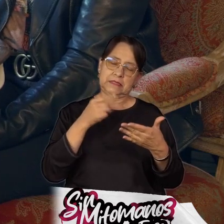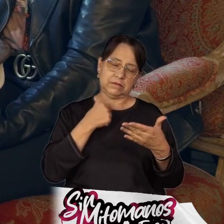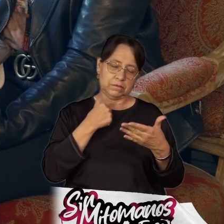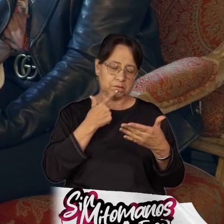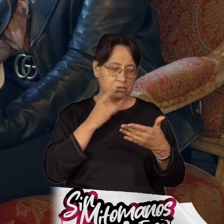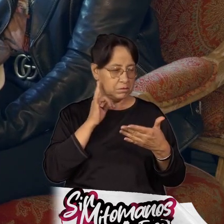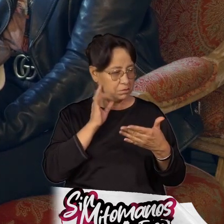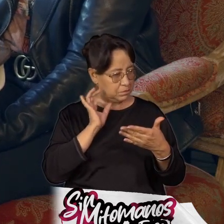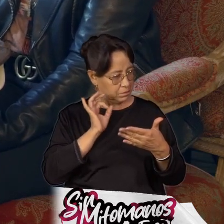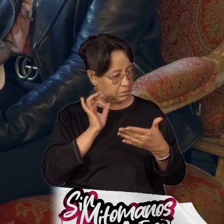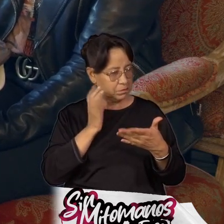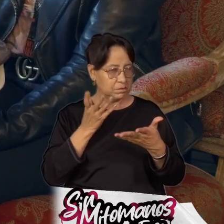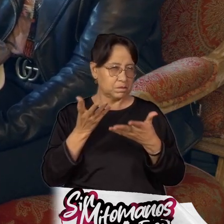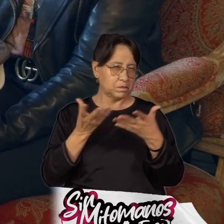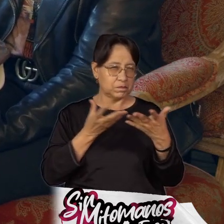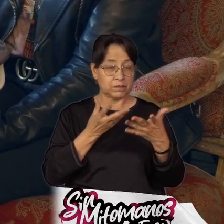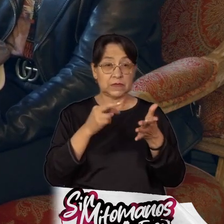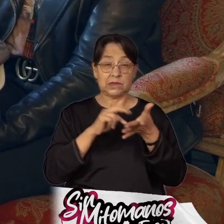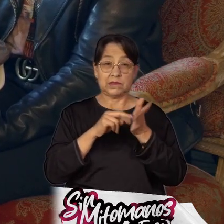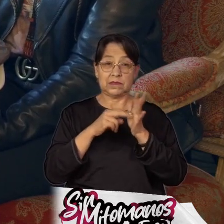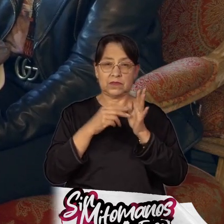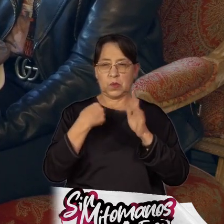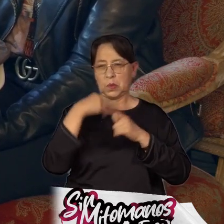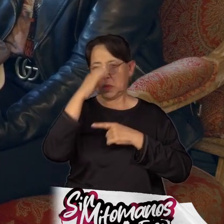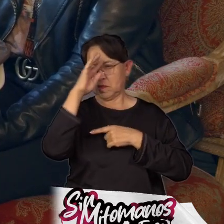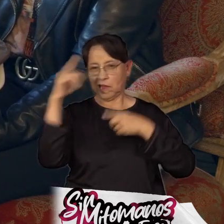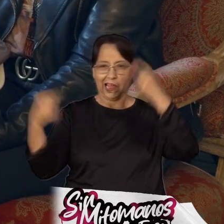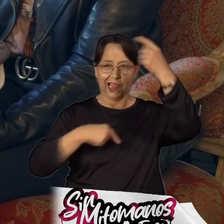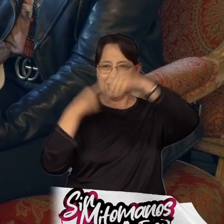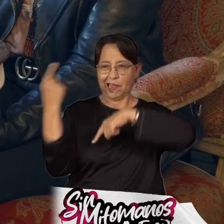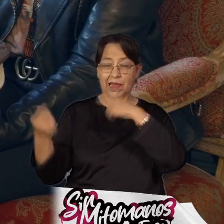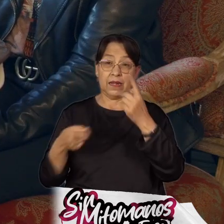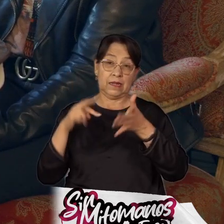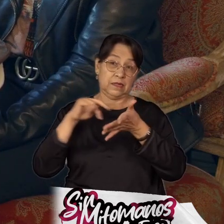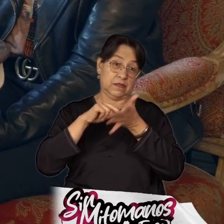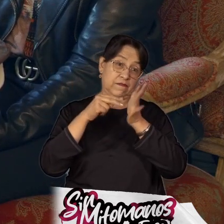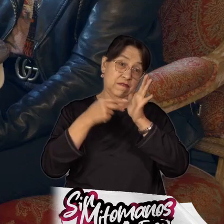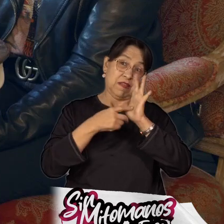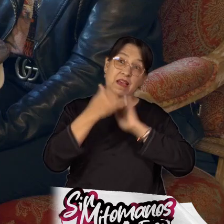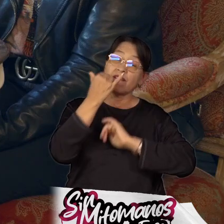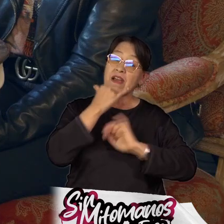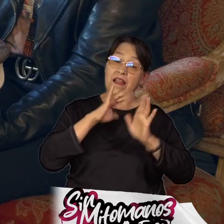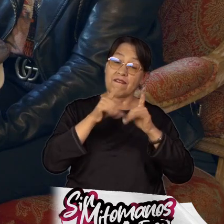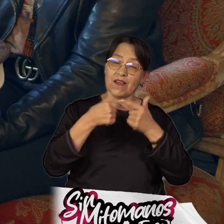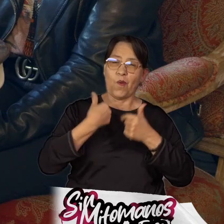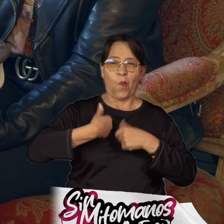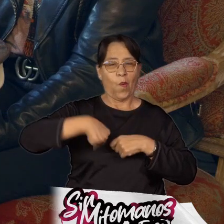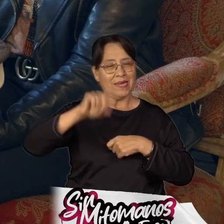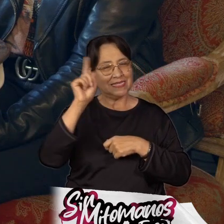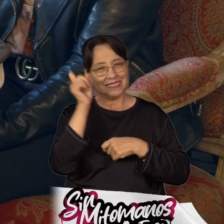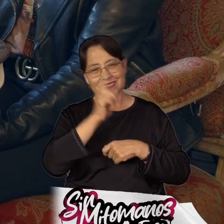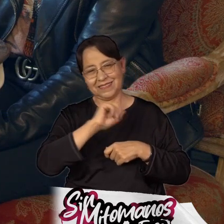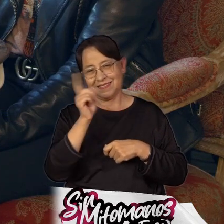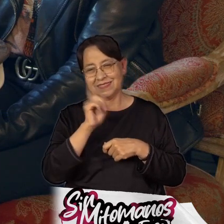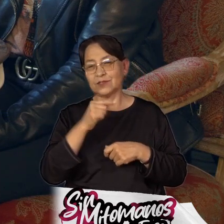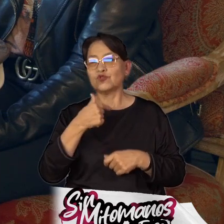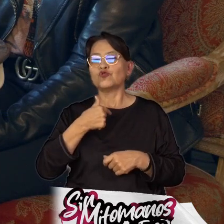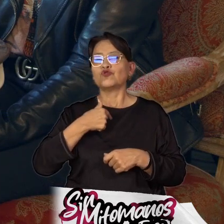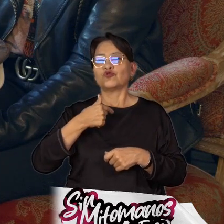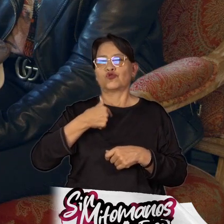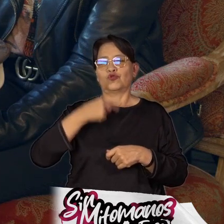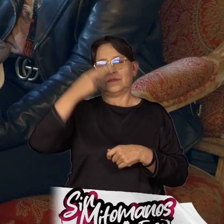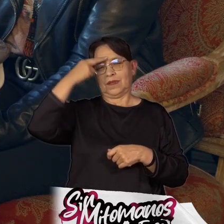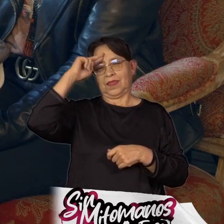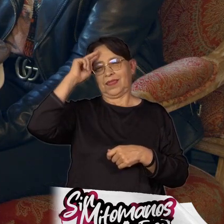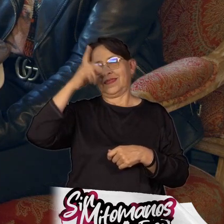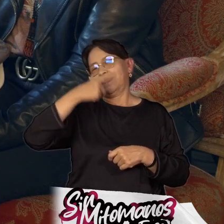para escucharla. Pero no porque generen controversia, dudas o debate, quiere decir que haya error en las Escrituras. El error está en nosotros